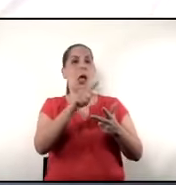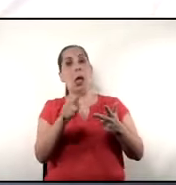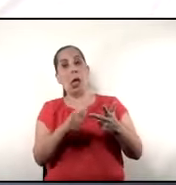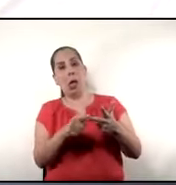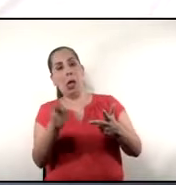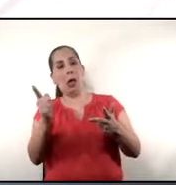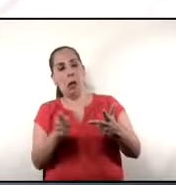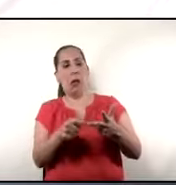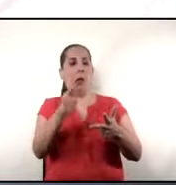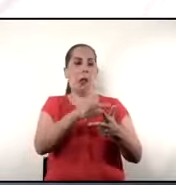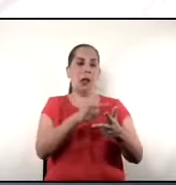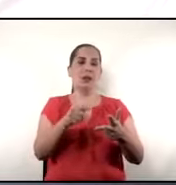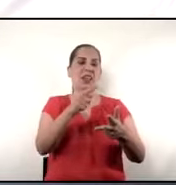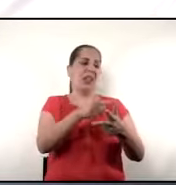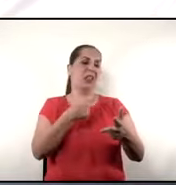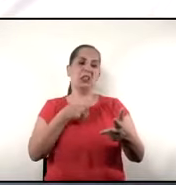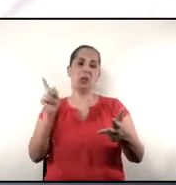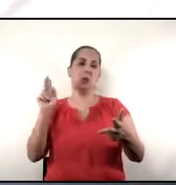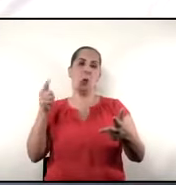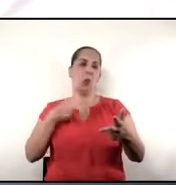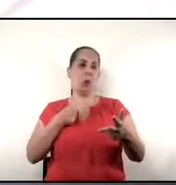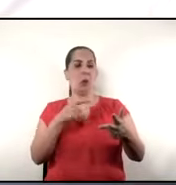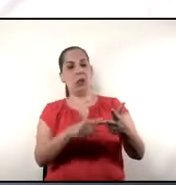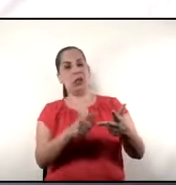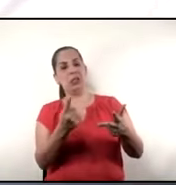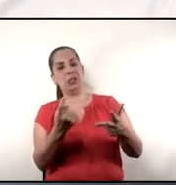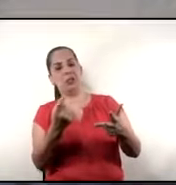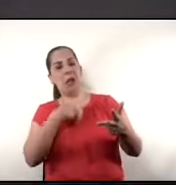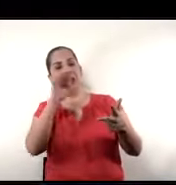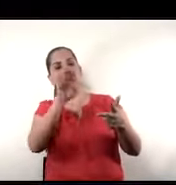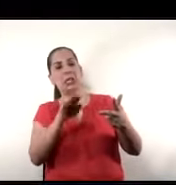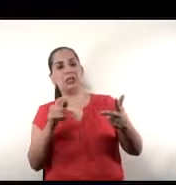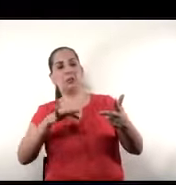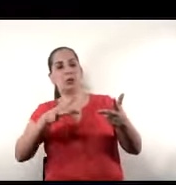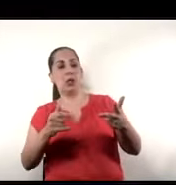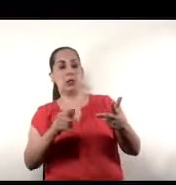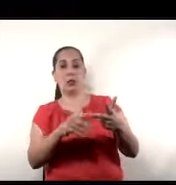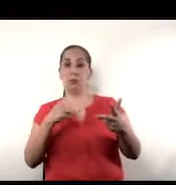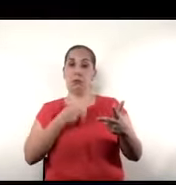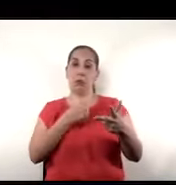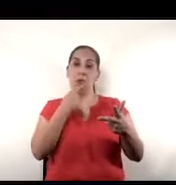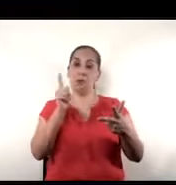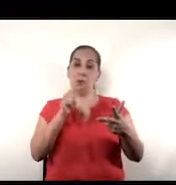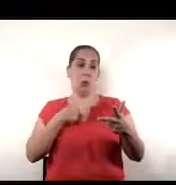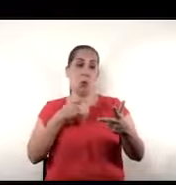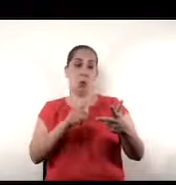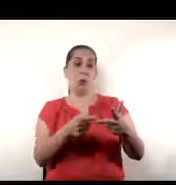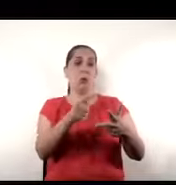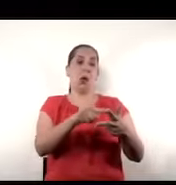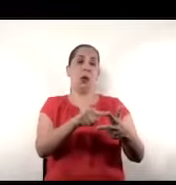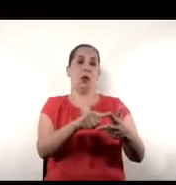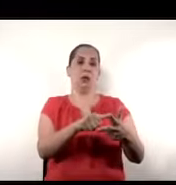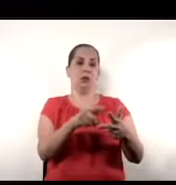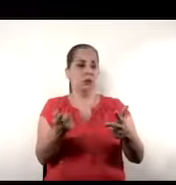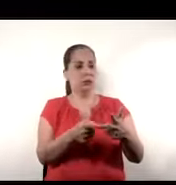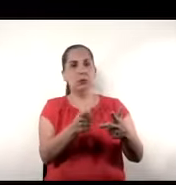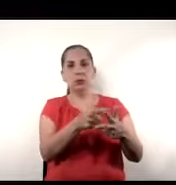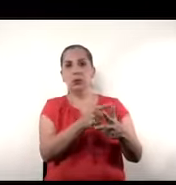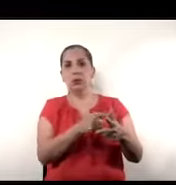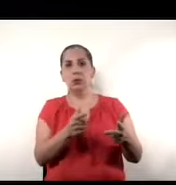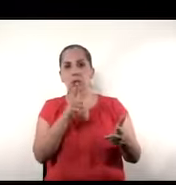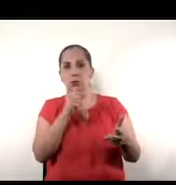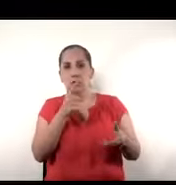porque el MISIT dice yo no tengo las listas de estudiantes. Y el MEP dice, no me toca a mí, le toca al MISIT. Uh-huh. Pero nuevamente, ¿dónde